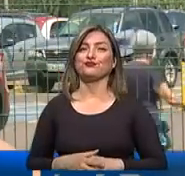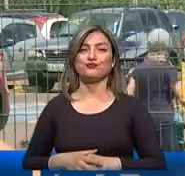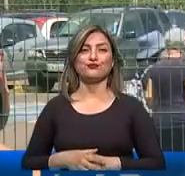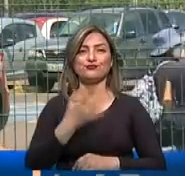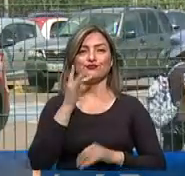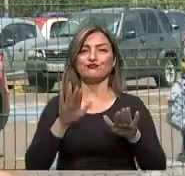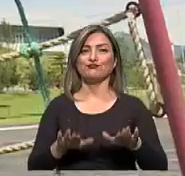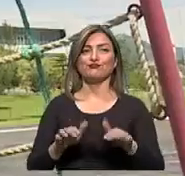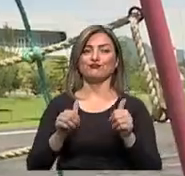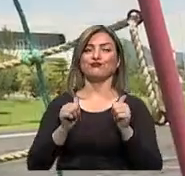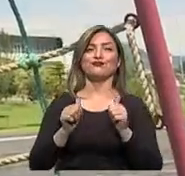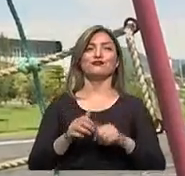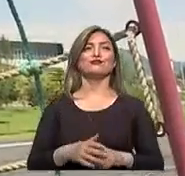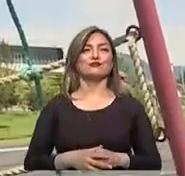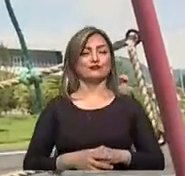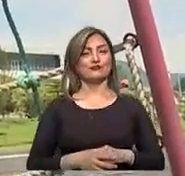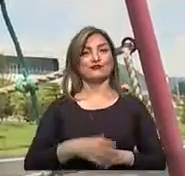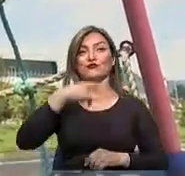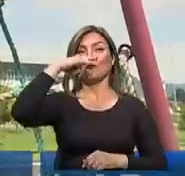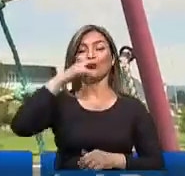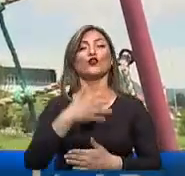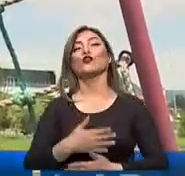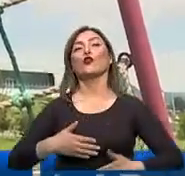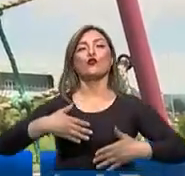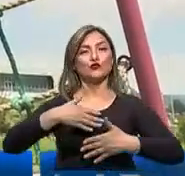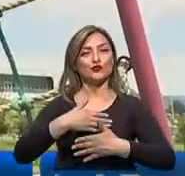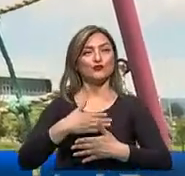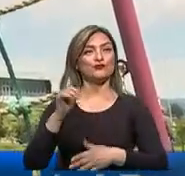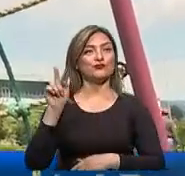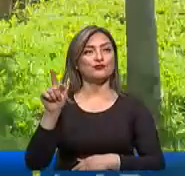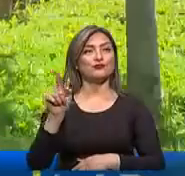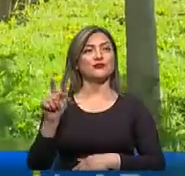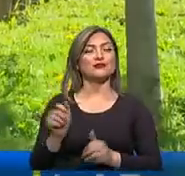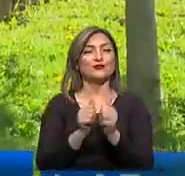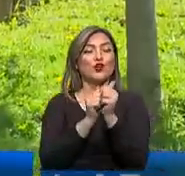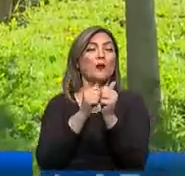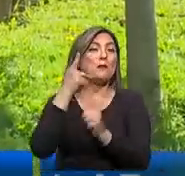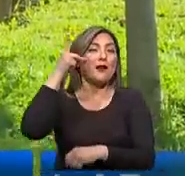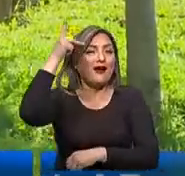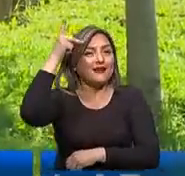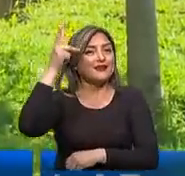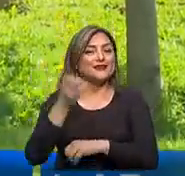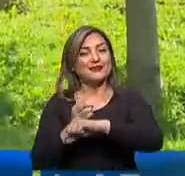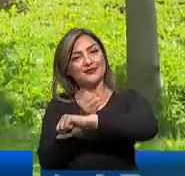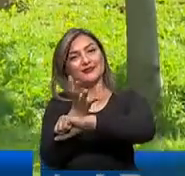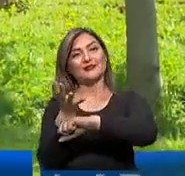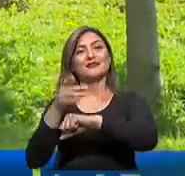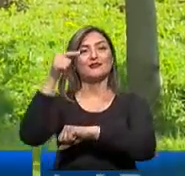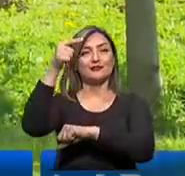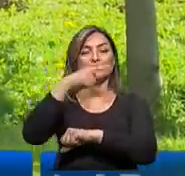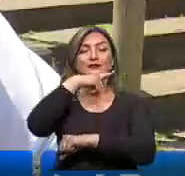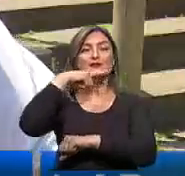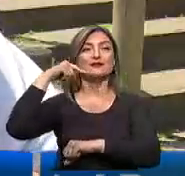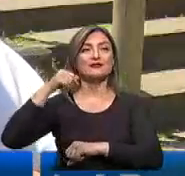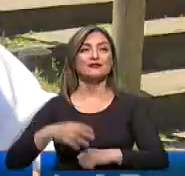entonces preferí descansar más. Los niños disfrutaron mucho de estos momentos junto a sus padres y ahora dan recomendaciones para el próximo